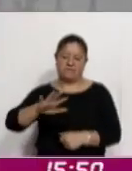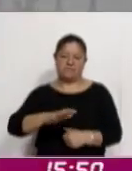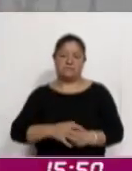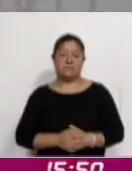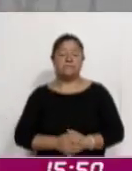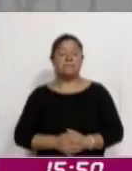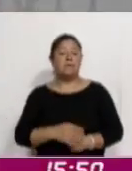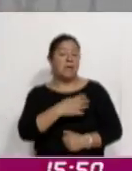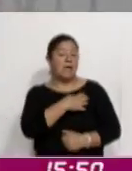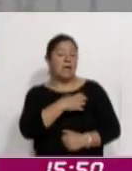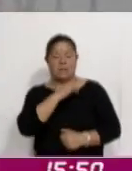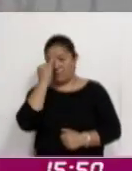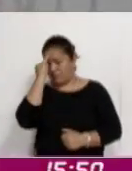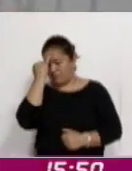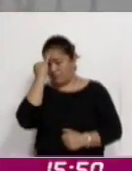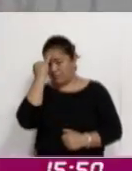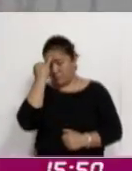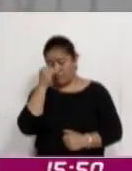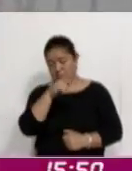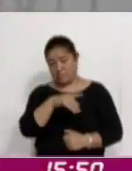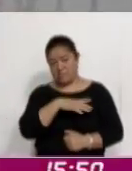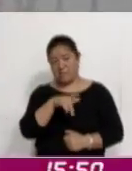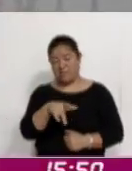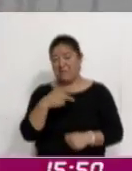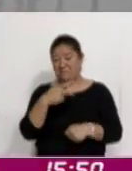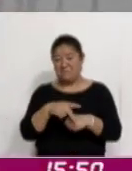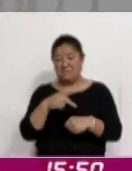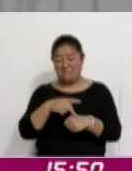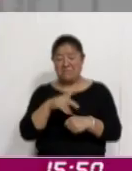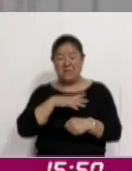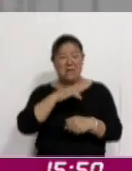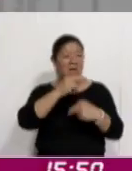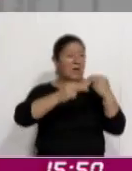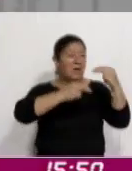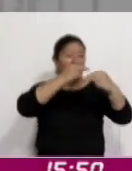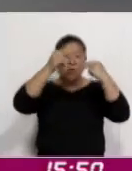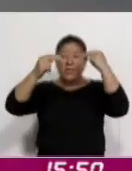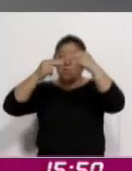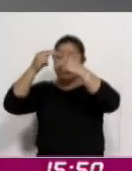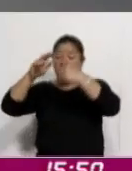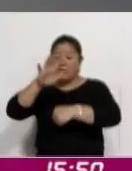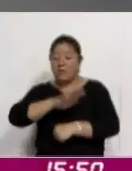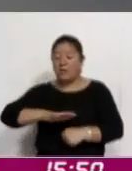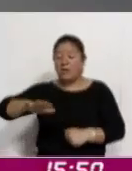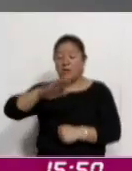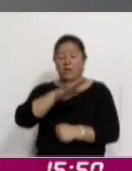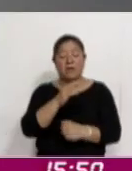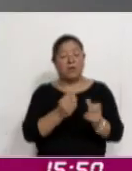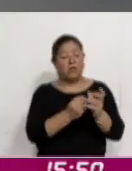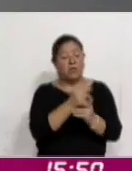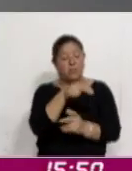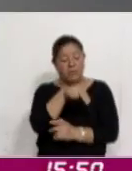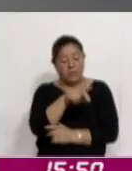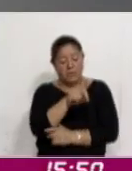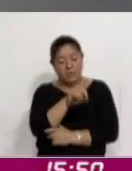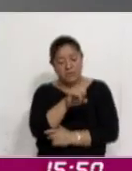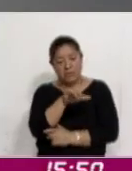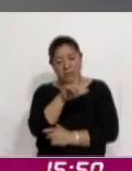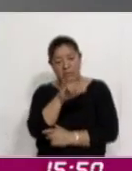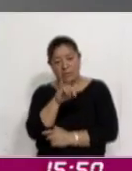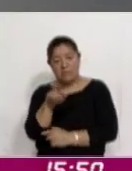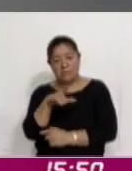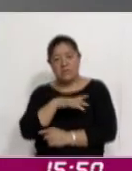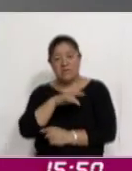La capital de India asfixiada por una peligrosa nube de contaminación. En Nueva Delhi, al amanecer del miércoles, los niveles